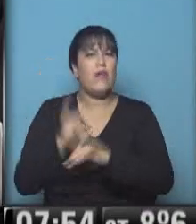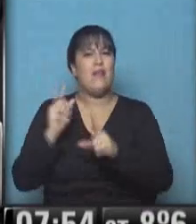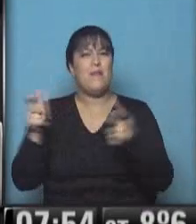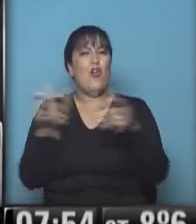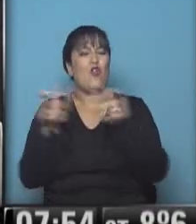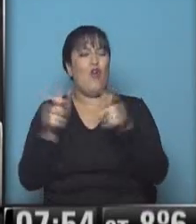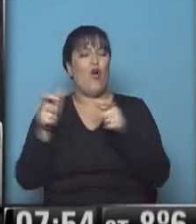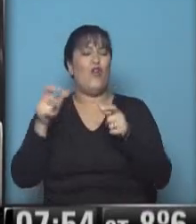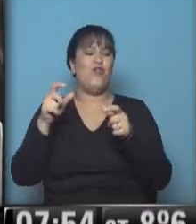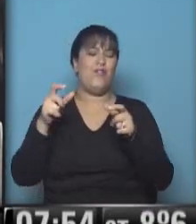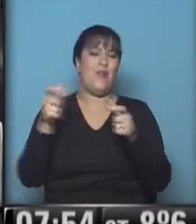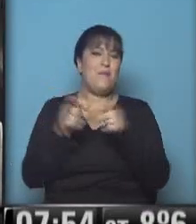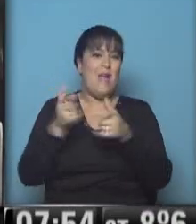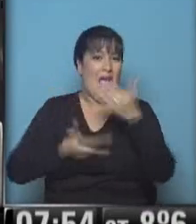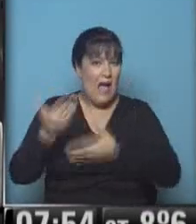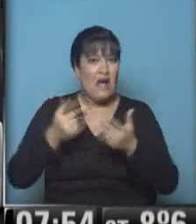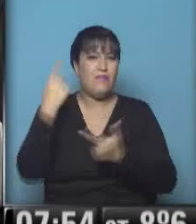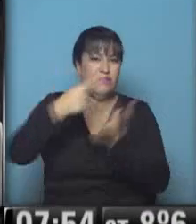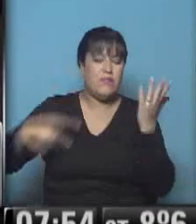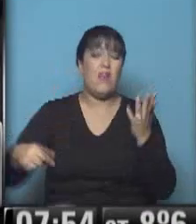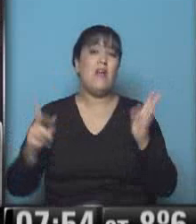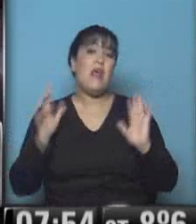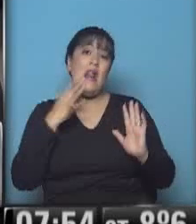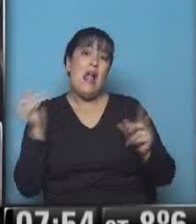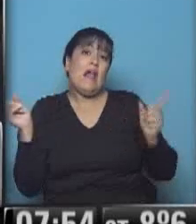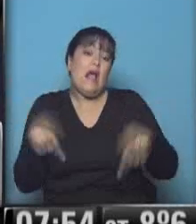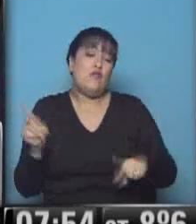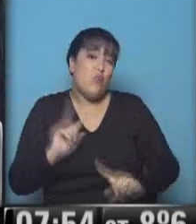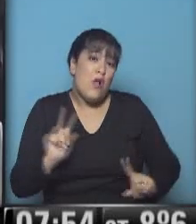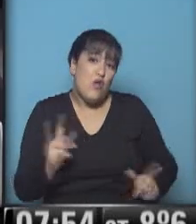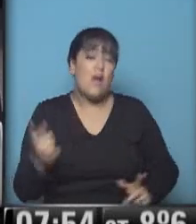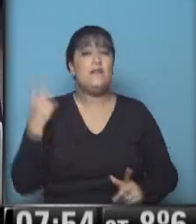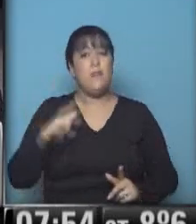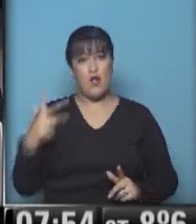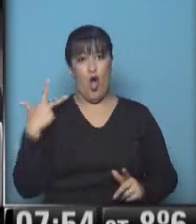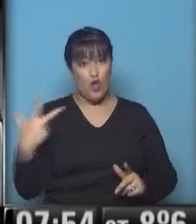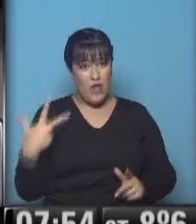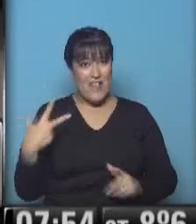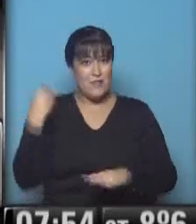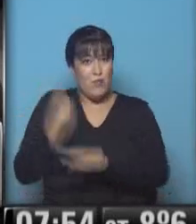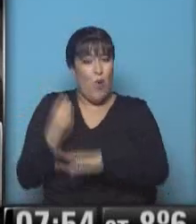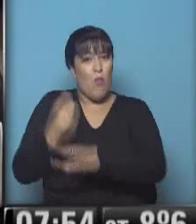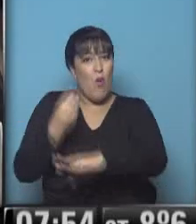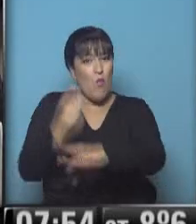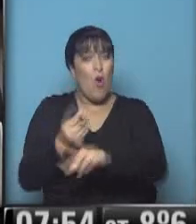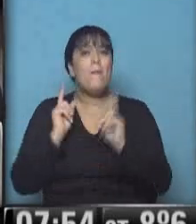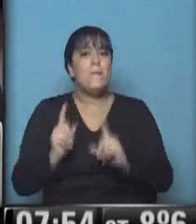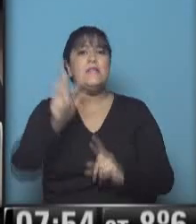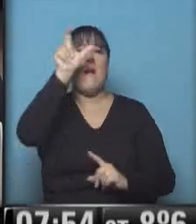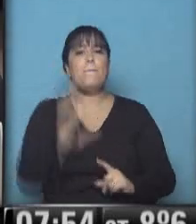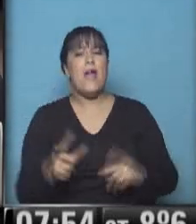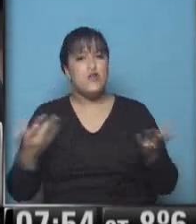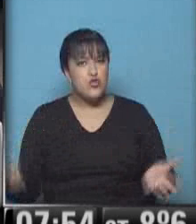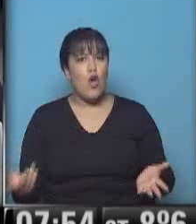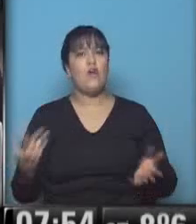megac curiosamente casualmente o no tan casualmente en estos tres episodios aparece una misma persona que fue